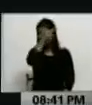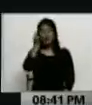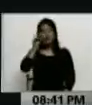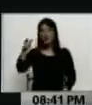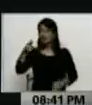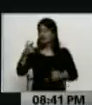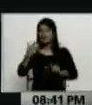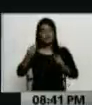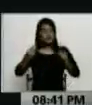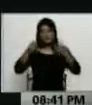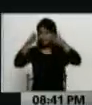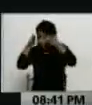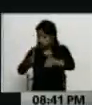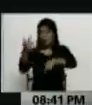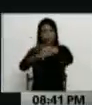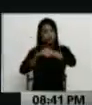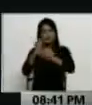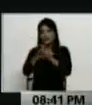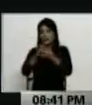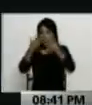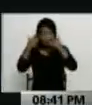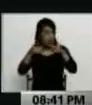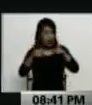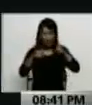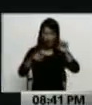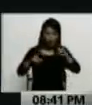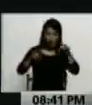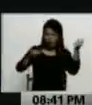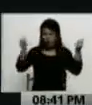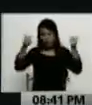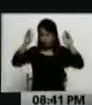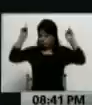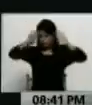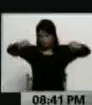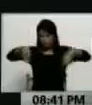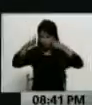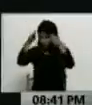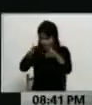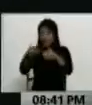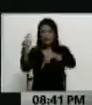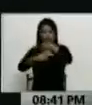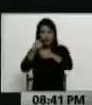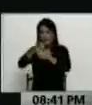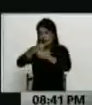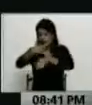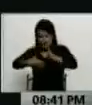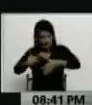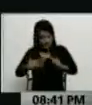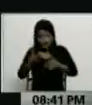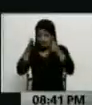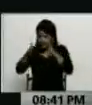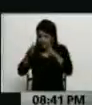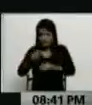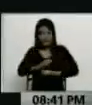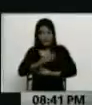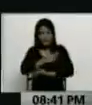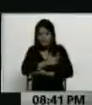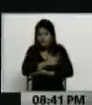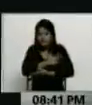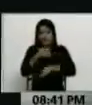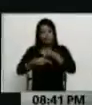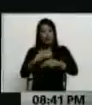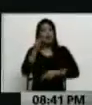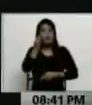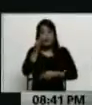Rosa vivía solo para la revolución solo para hacer una Revolución no no hacía más